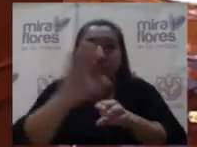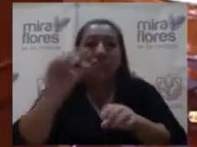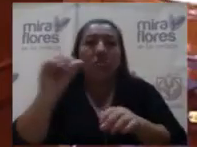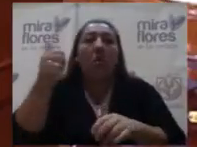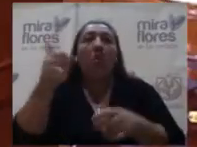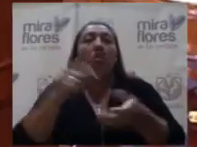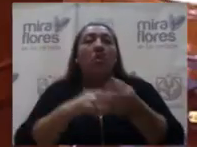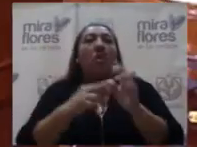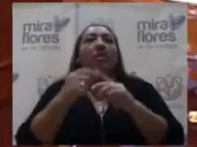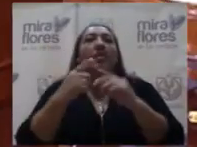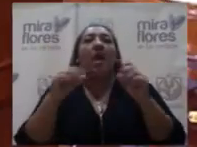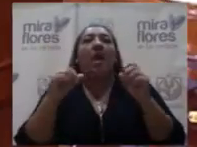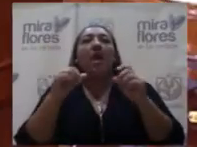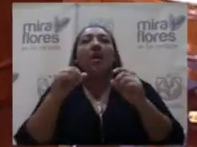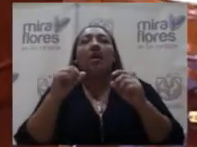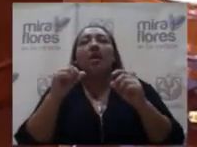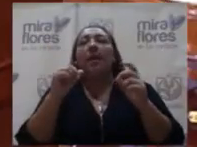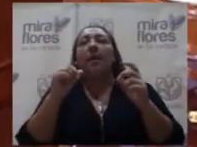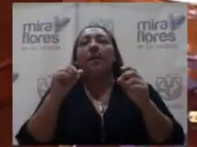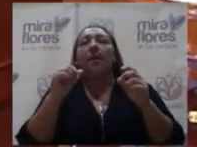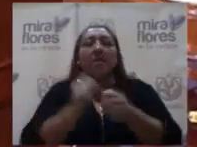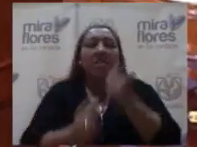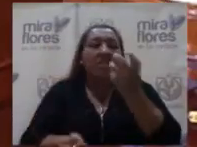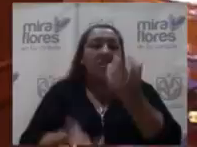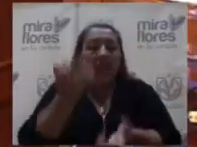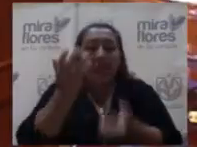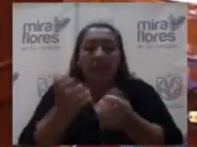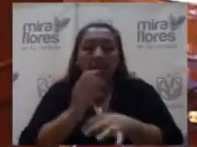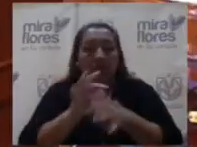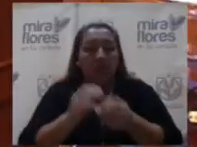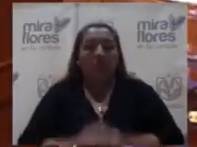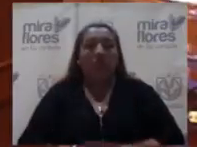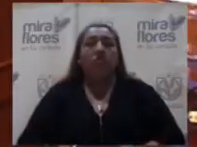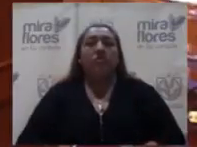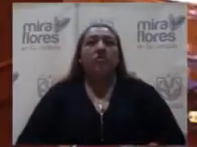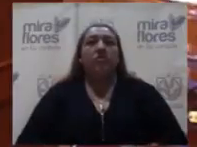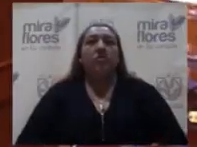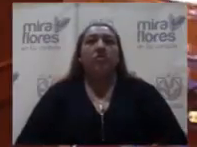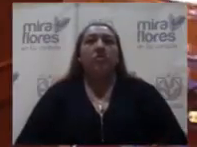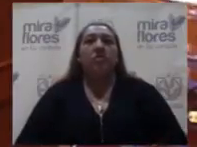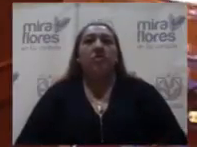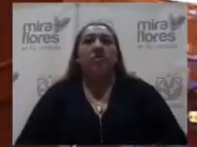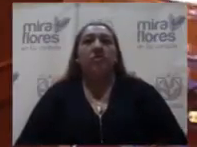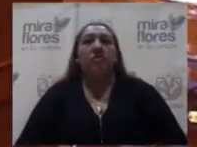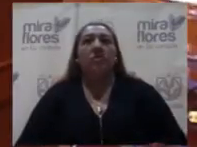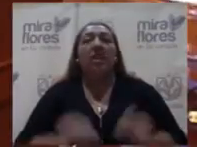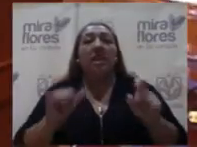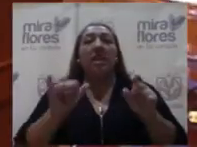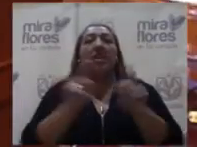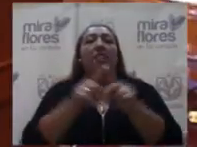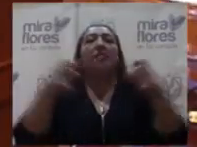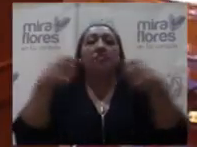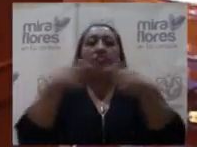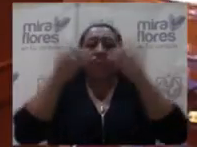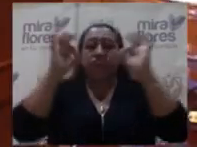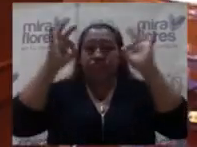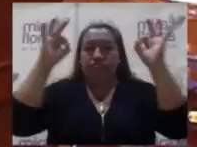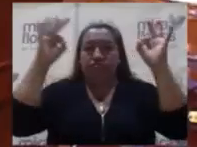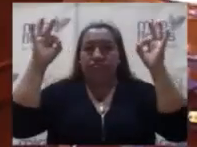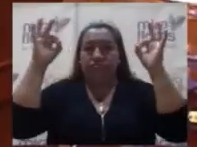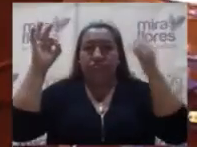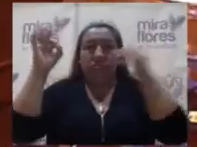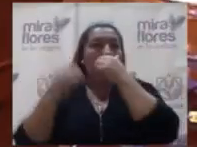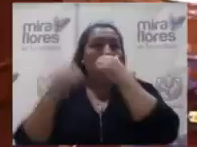de almacenamiento y distribución de combustibles GLP y combustibles líquidos, y en sistema eléctrico, instalaciones mecánicas del aire acondicionado y